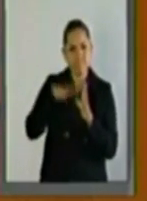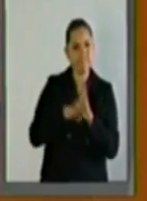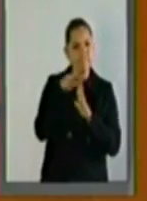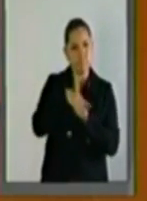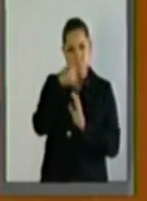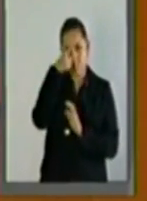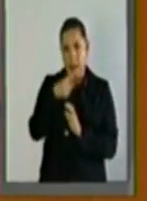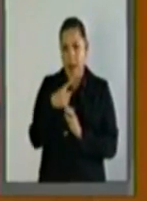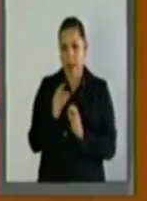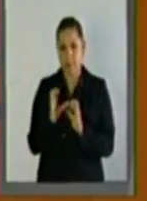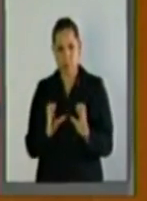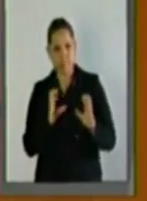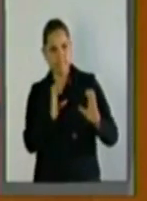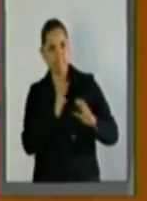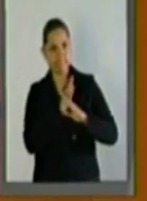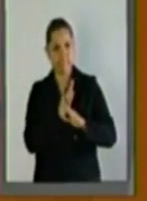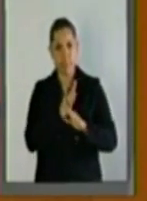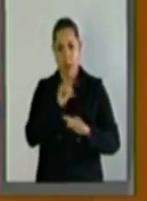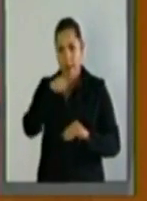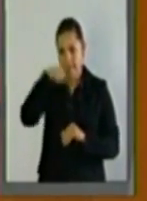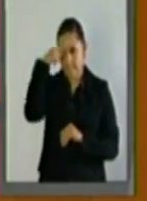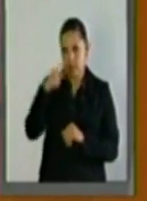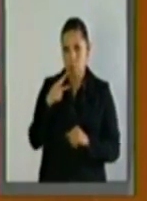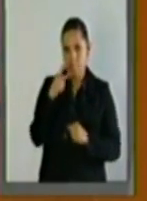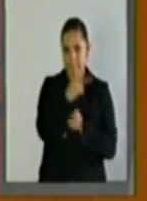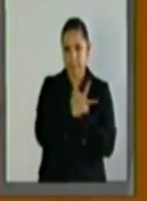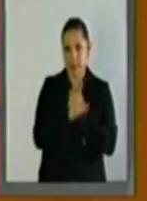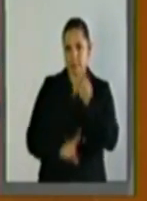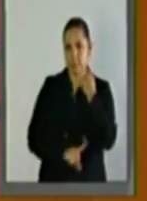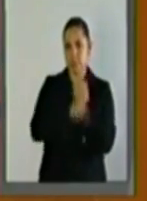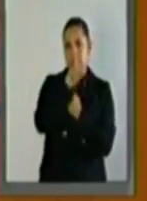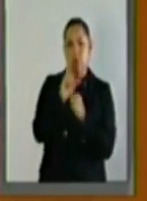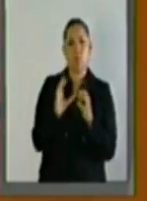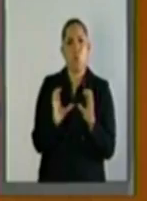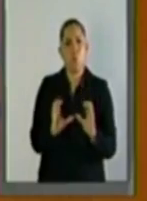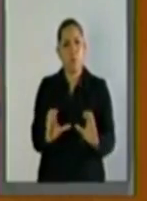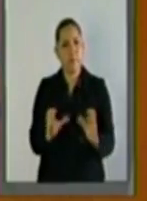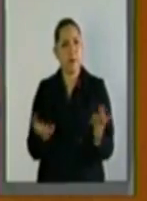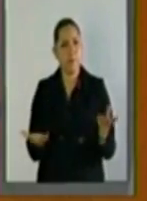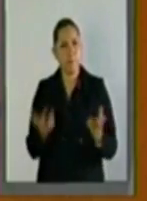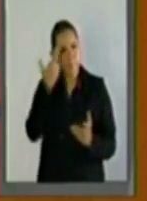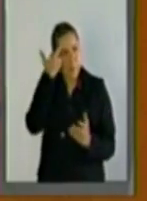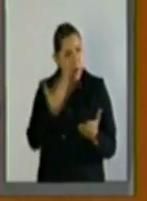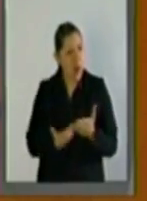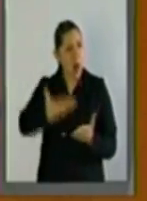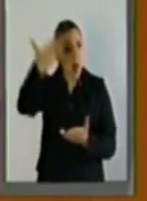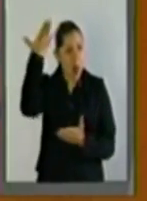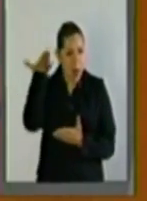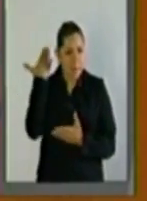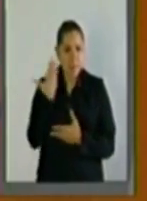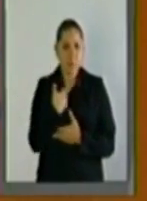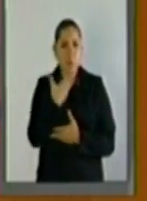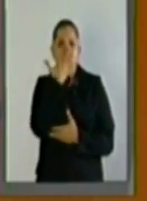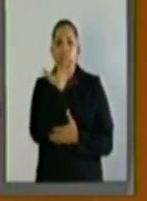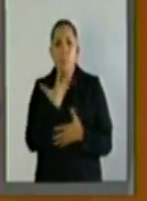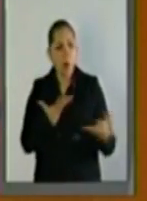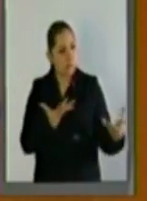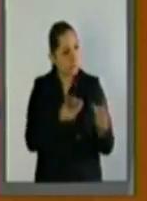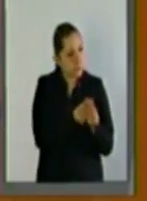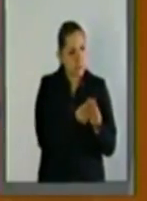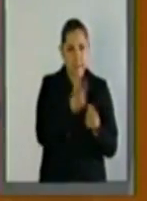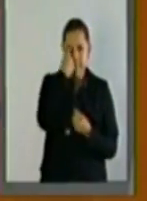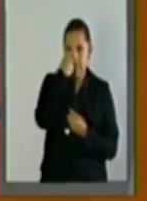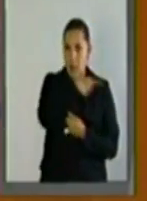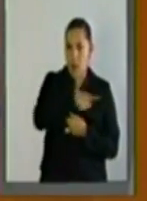país. Recuerden ustedes, compañeras y compañeros, no había un diálogo con el Poder Legislativo. No podíamos